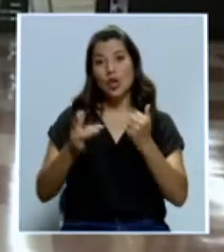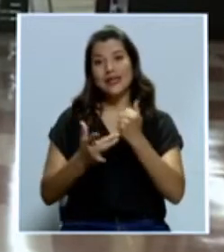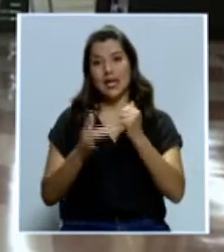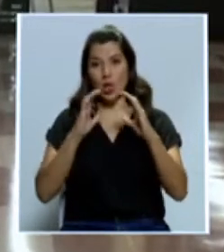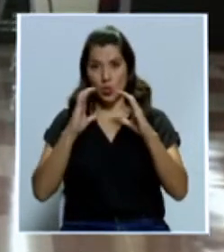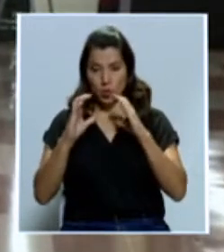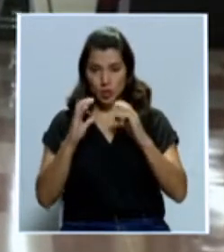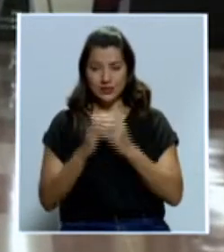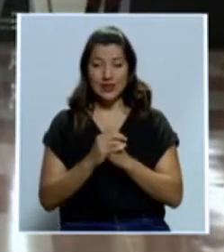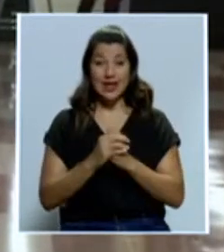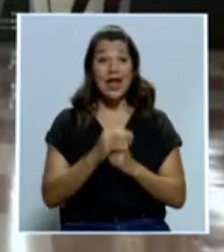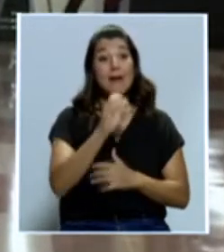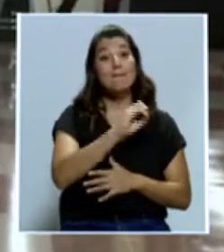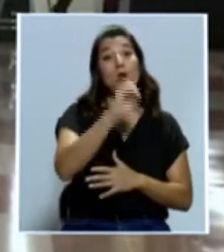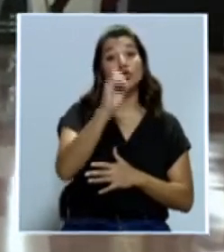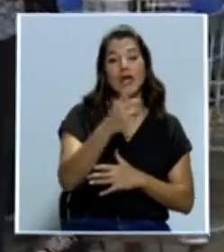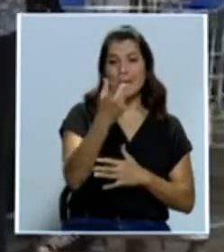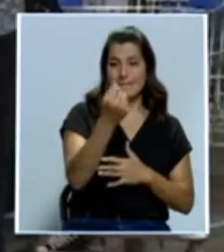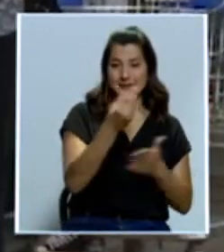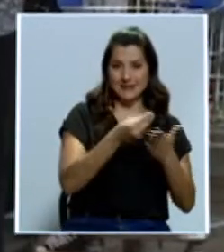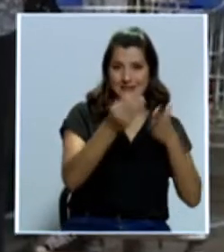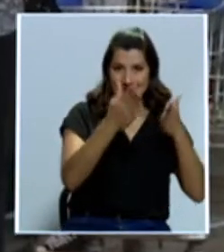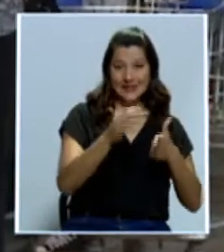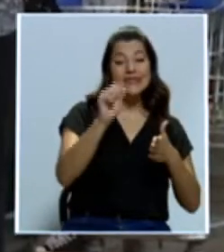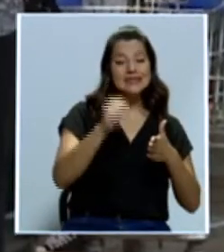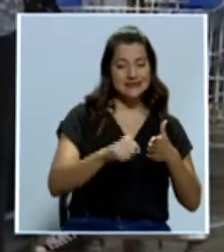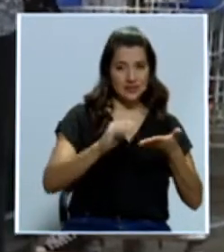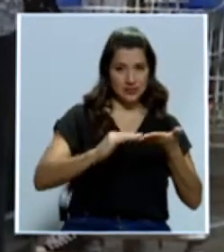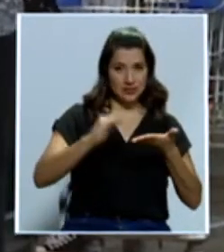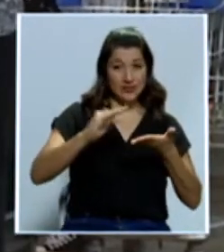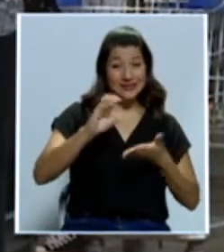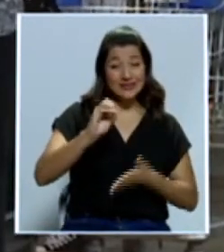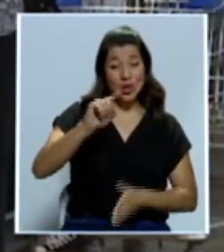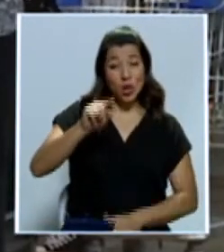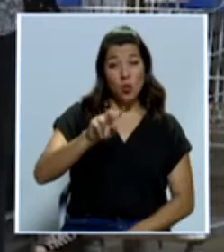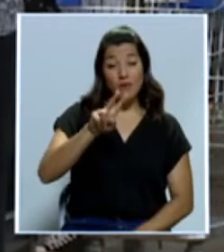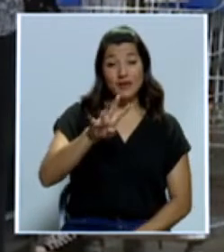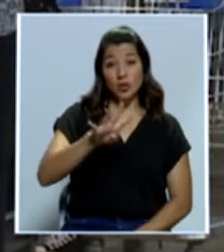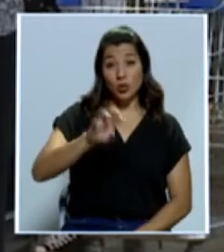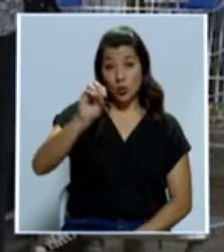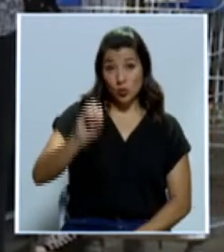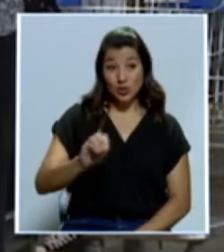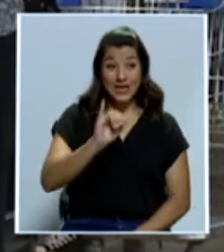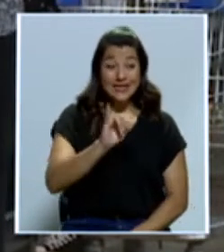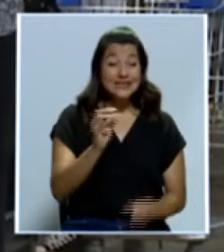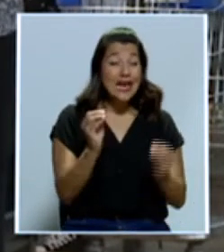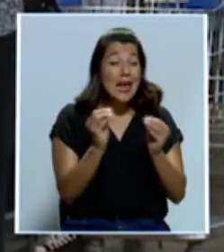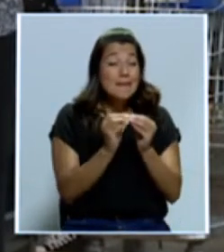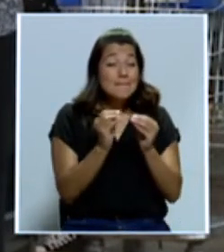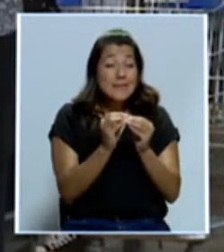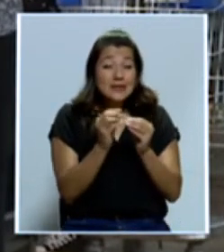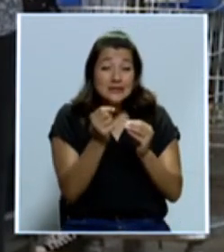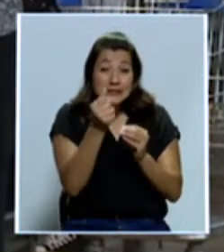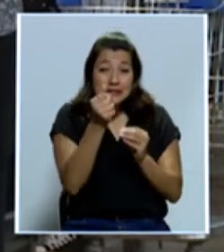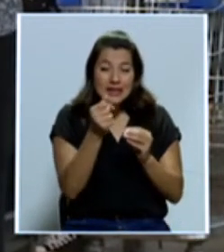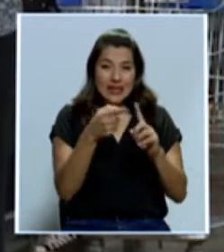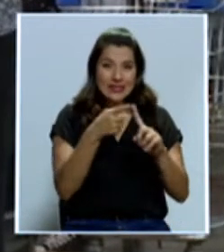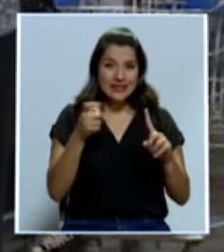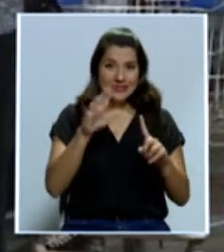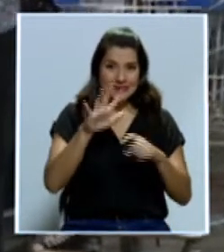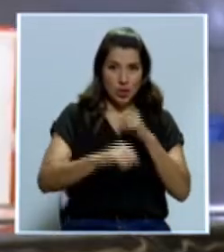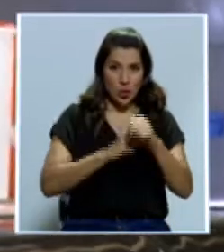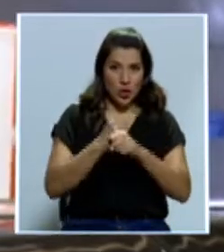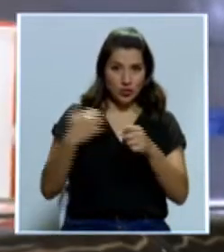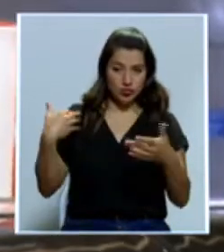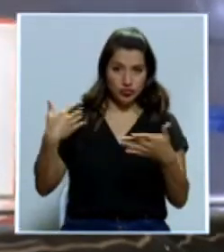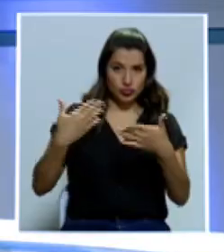sí registra una variación anual de 0,24%. Esta es la variación más baja en los últimos 5 años.